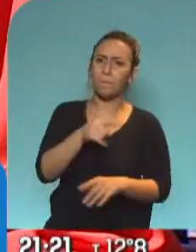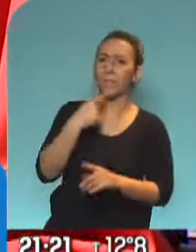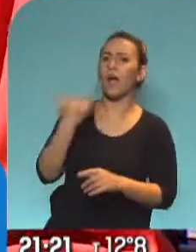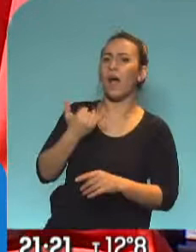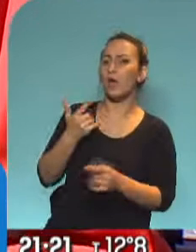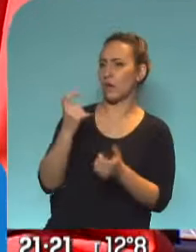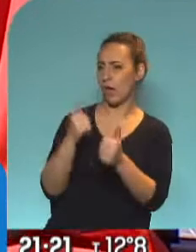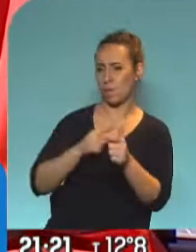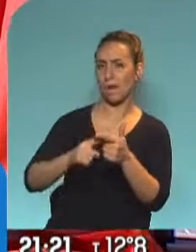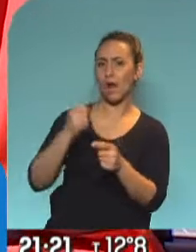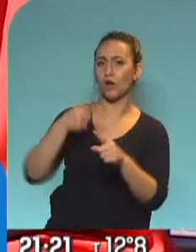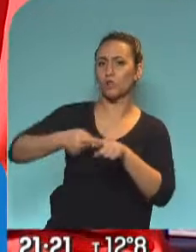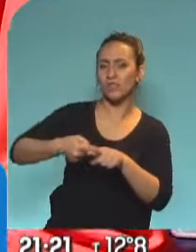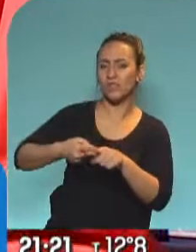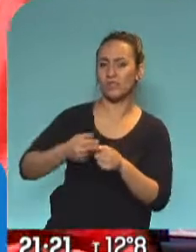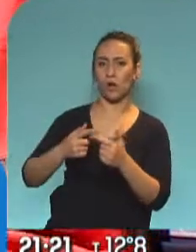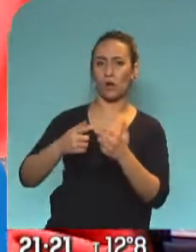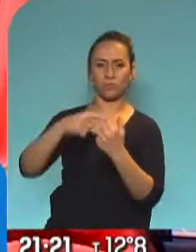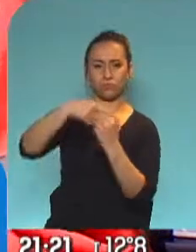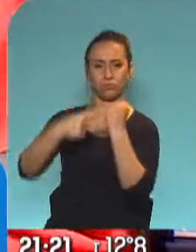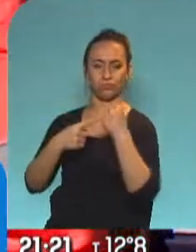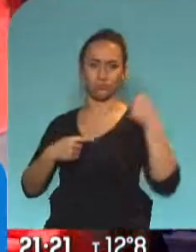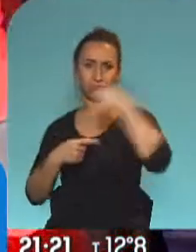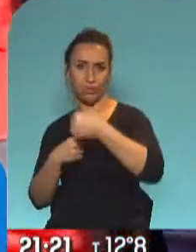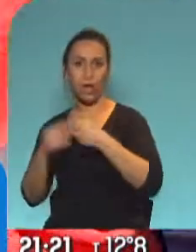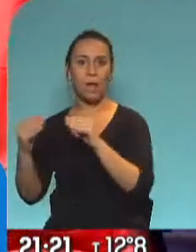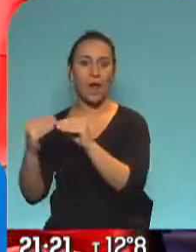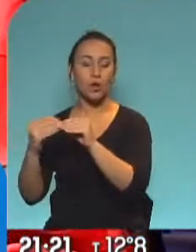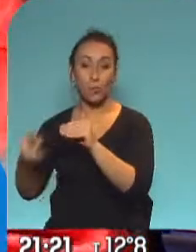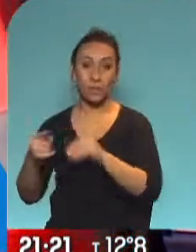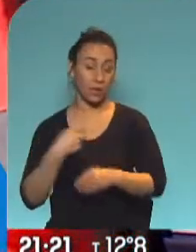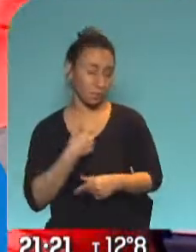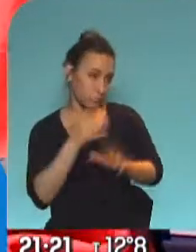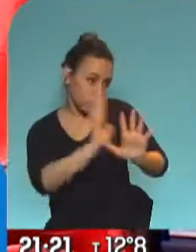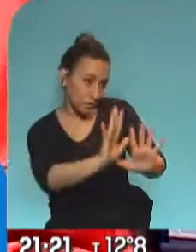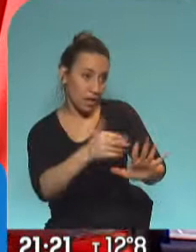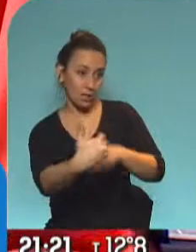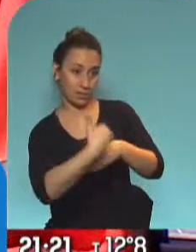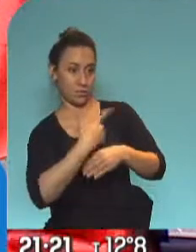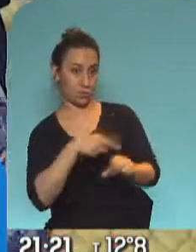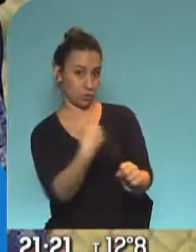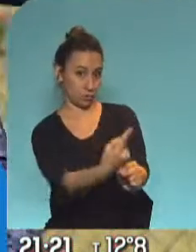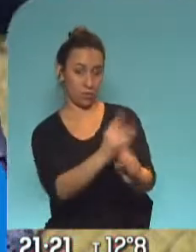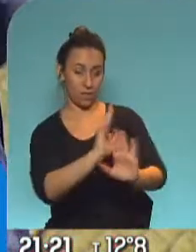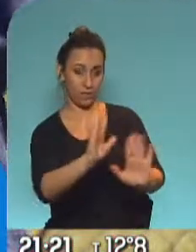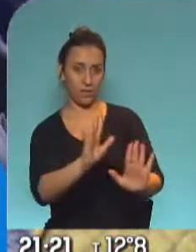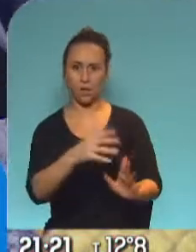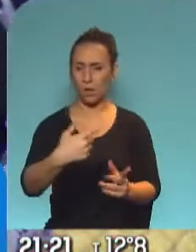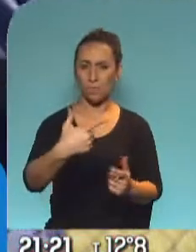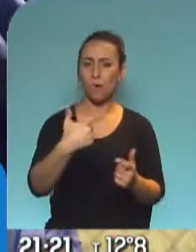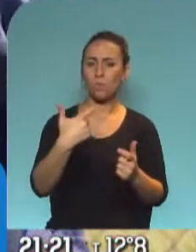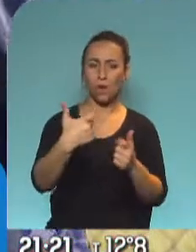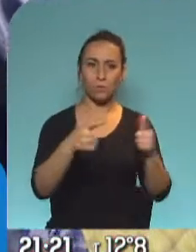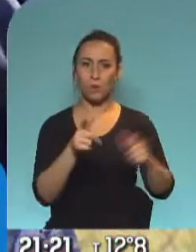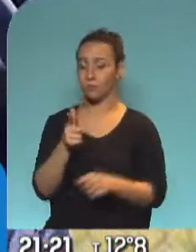cuchillo, con manoplas, a golpear a un compañero que se acercó amablemente a decirle que no se podía ingresar. Lo empiezan a golpear, un disparo pega en uno